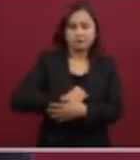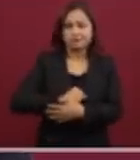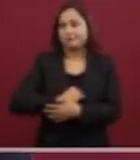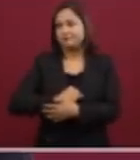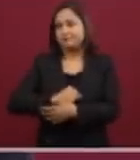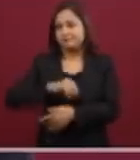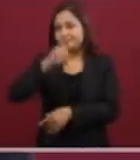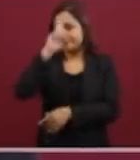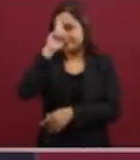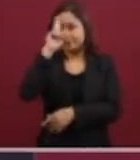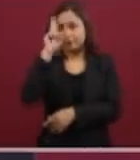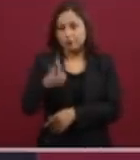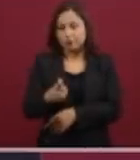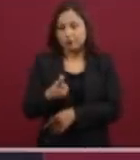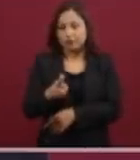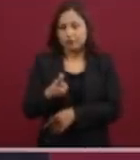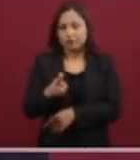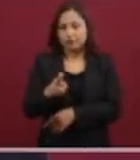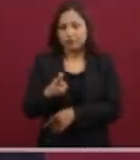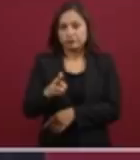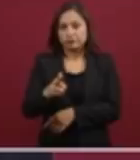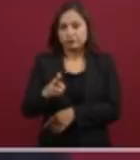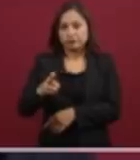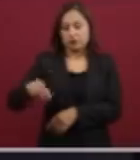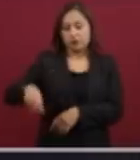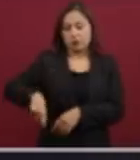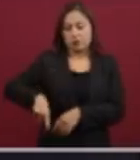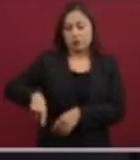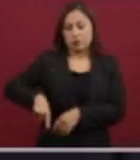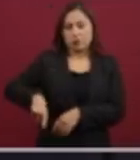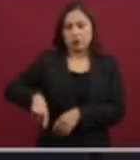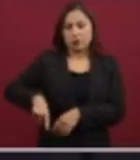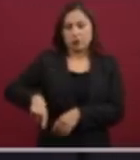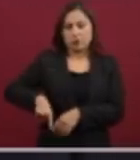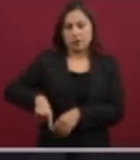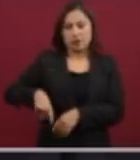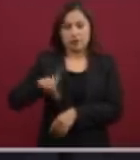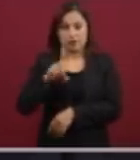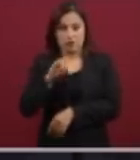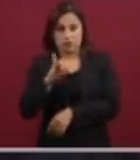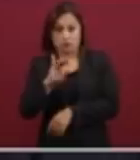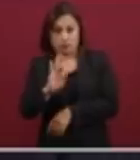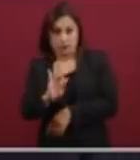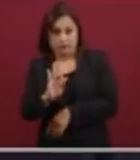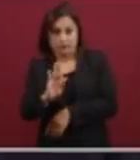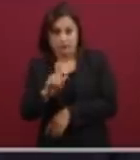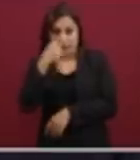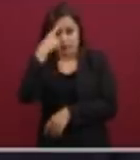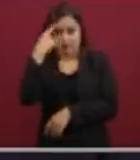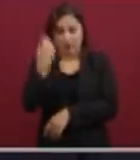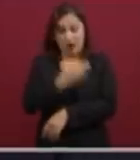No es el gobierno del DIF, el gobierno de la familia.